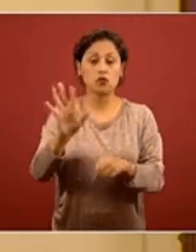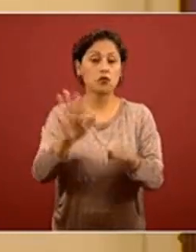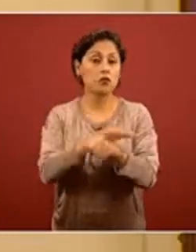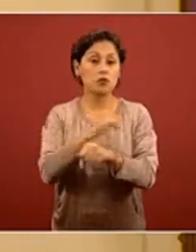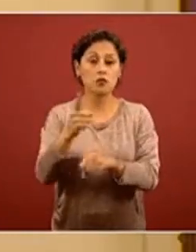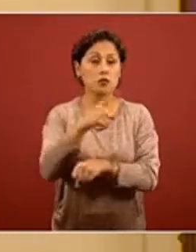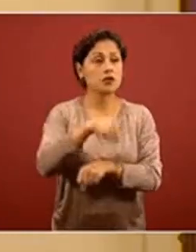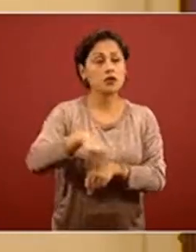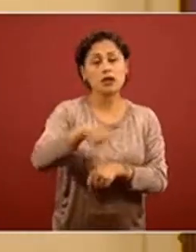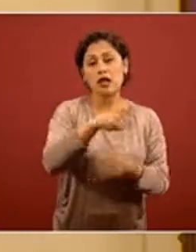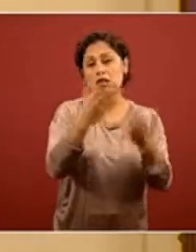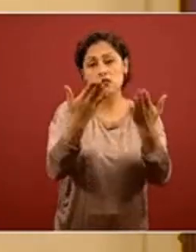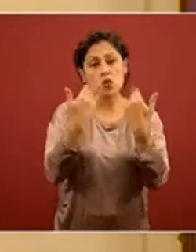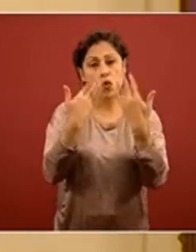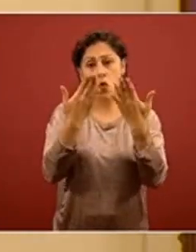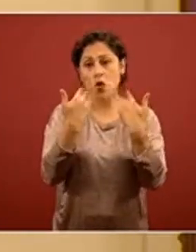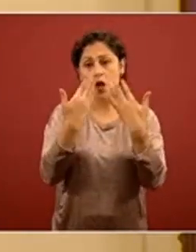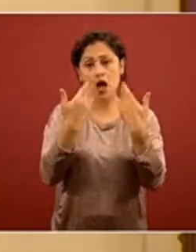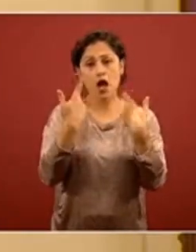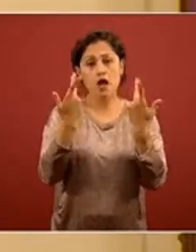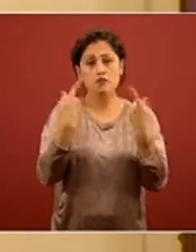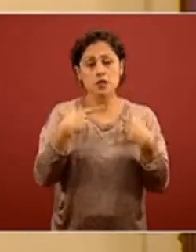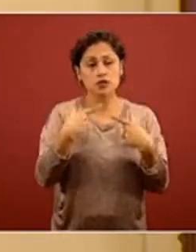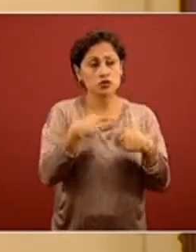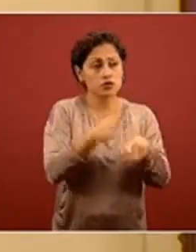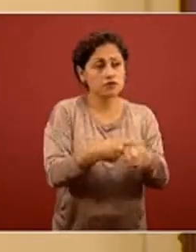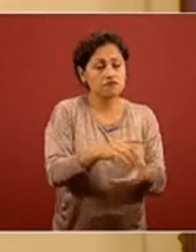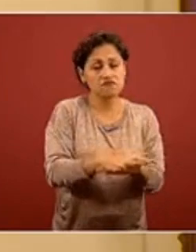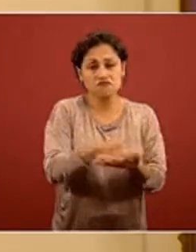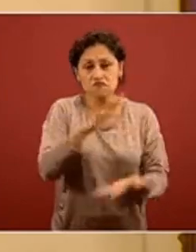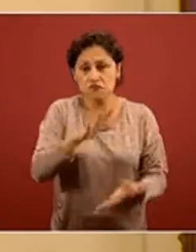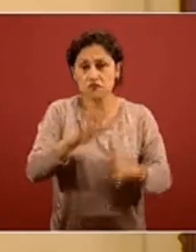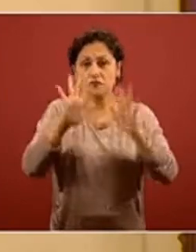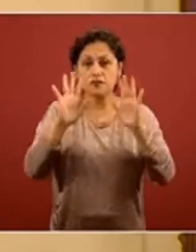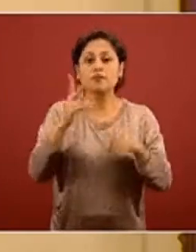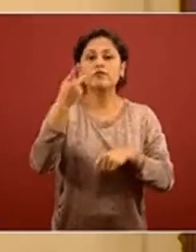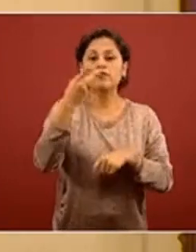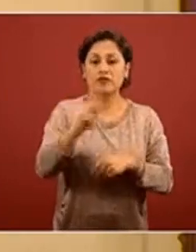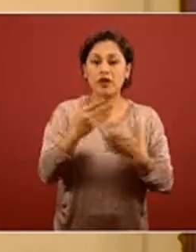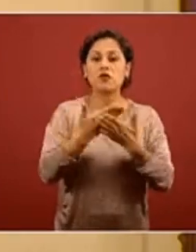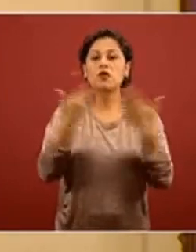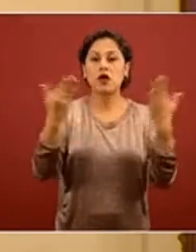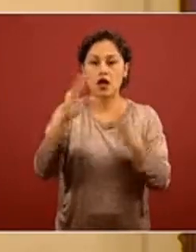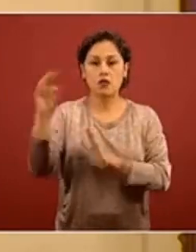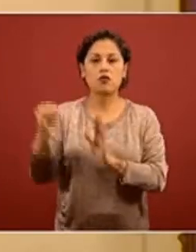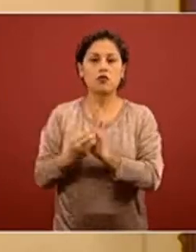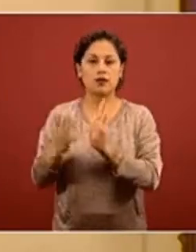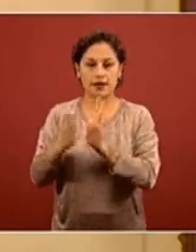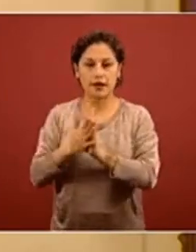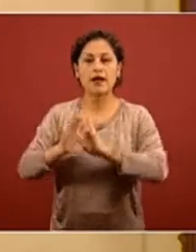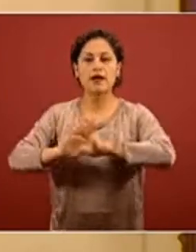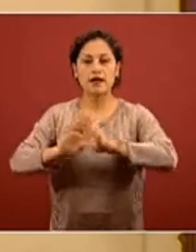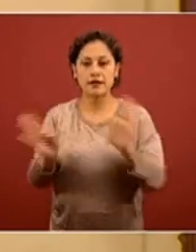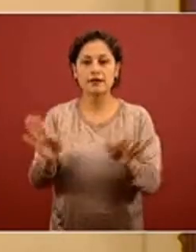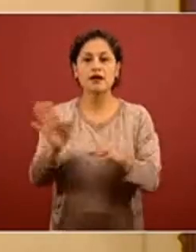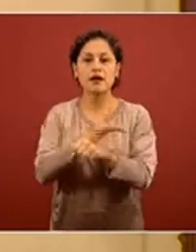estados con mayor tasa de incidencia, podemos ver que algunos de ellos han pasado ya un cuarto, a lo mejor de su